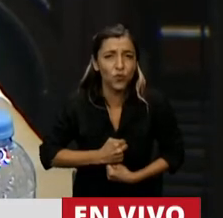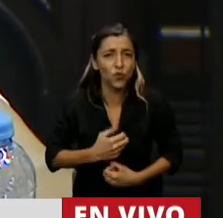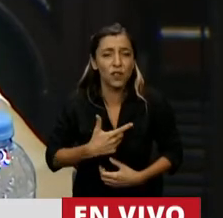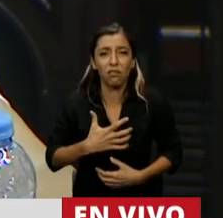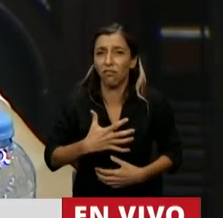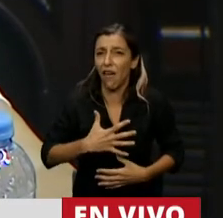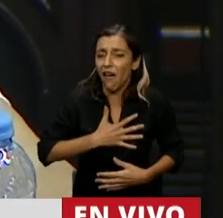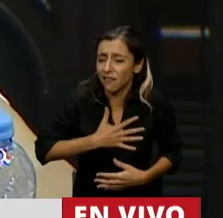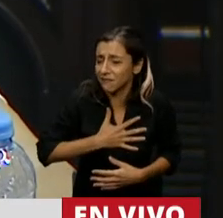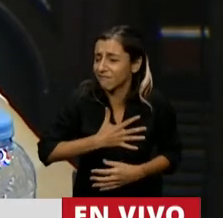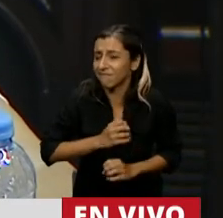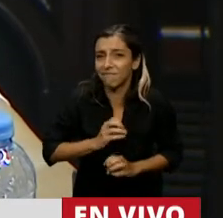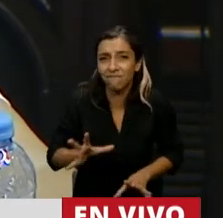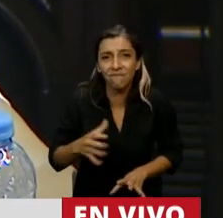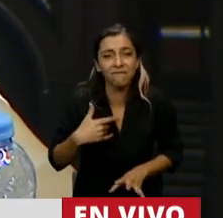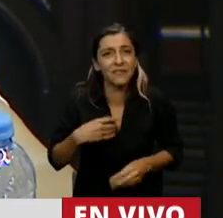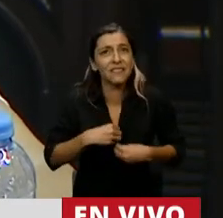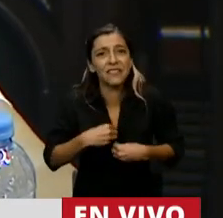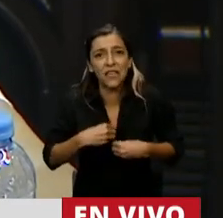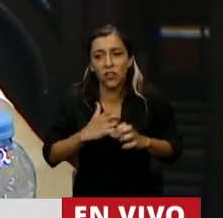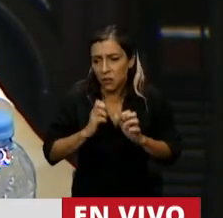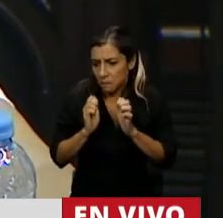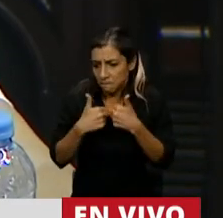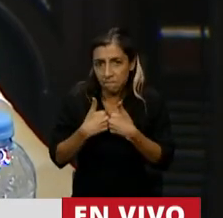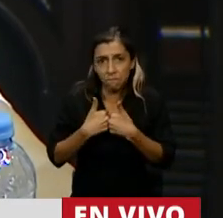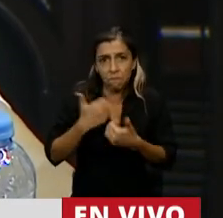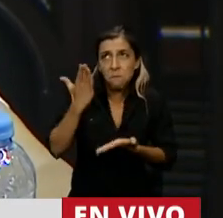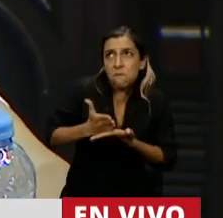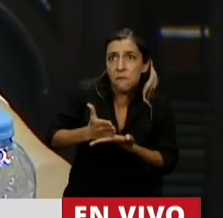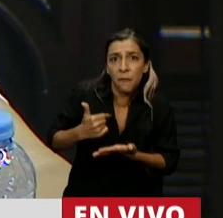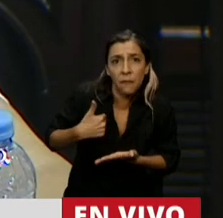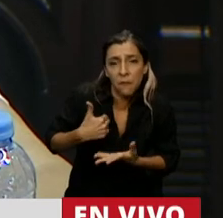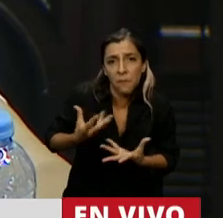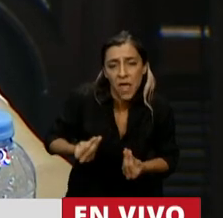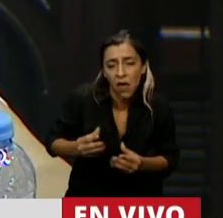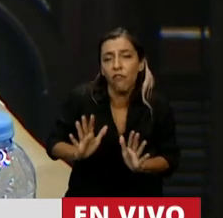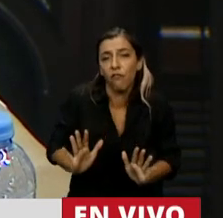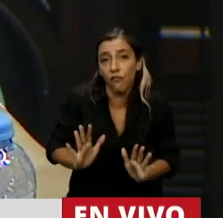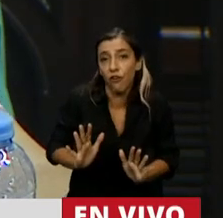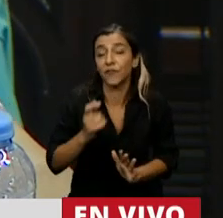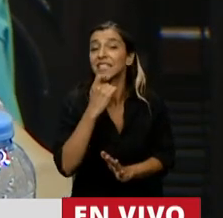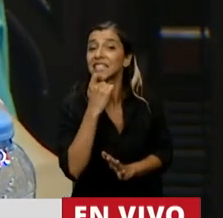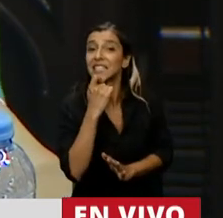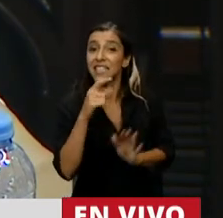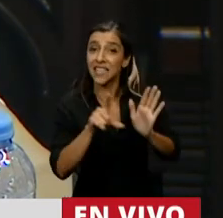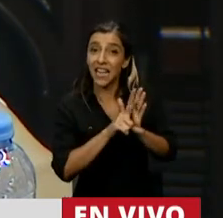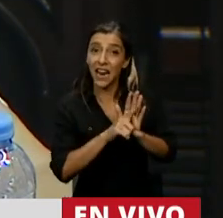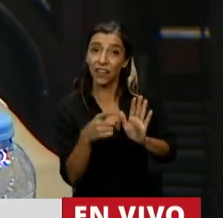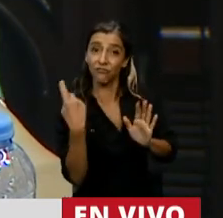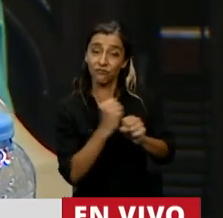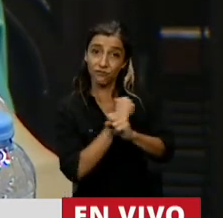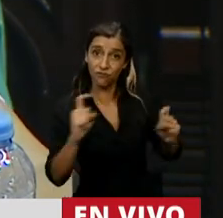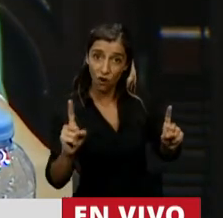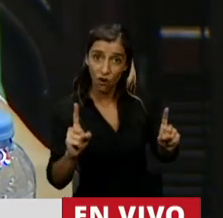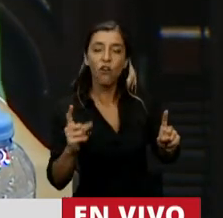la impresión de clandestinidad, el calvario, el miedo. Si no sancionamos esta norma, se